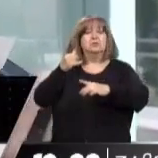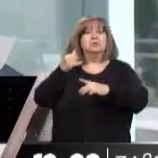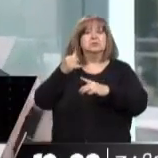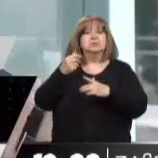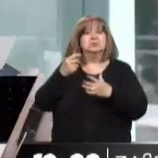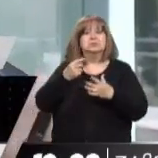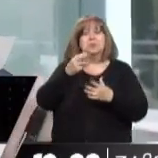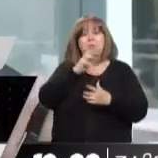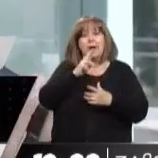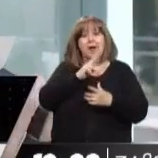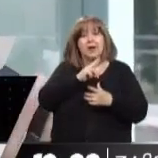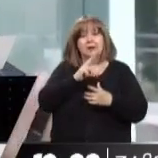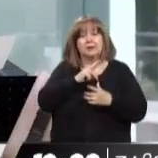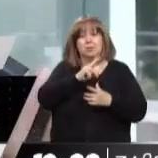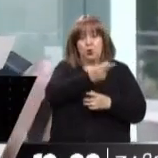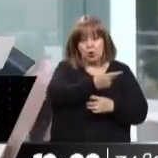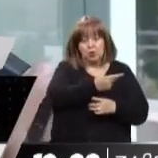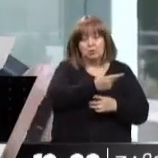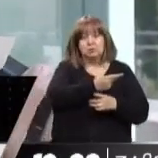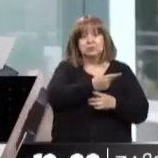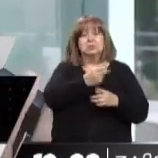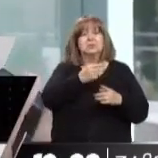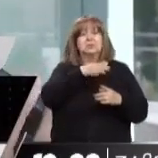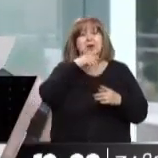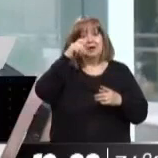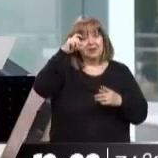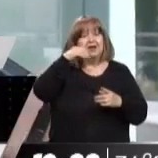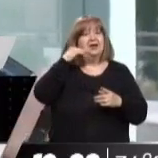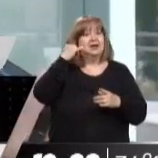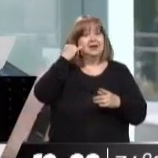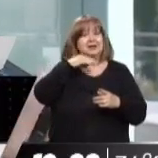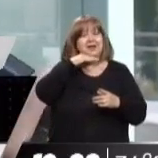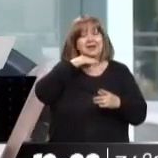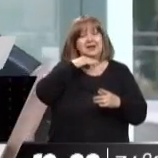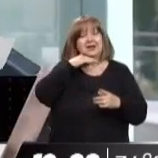de la muerte violenta de una mujer, de Jessica Holguín concretamente.